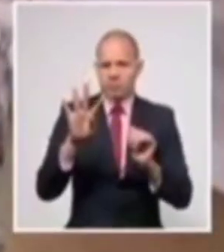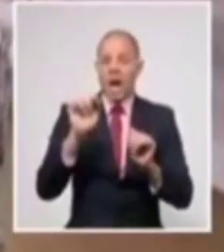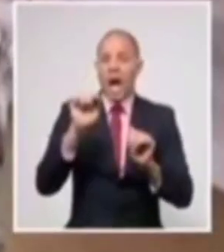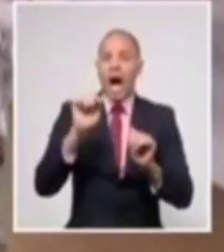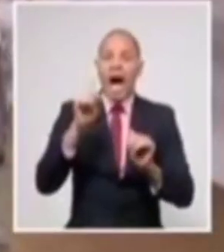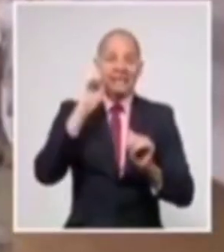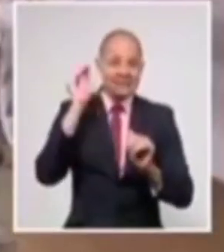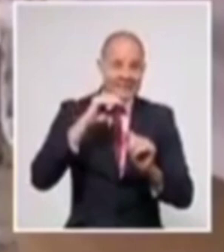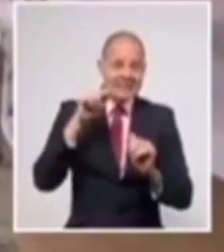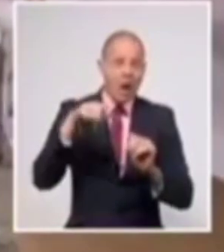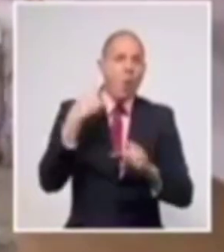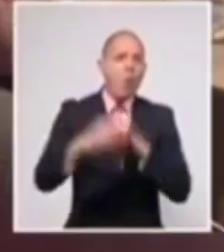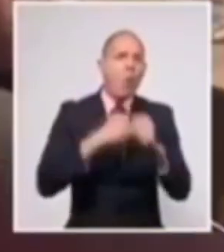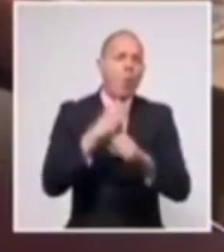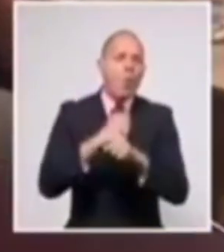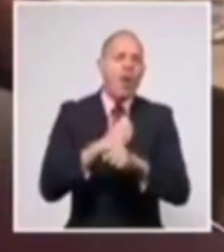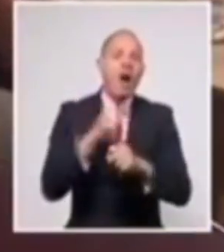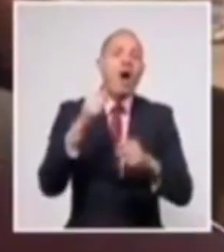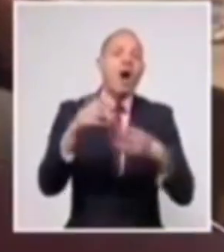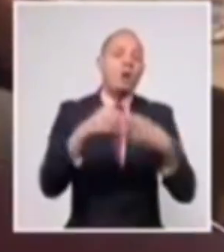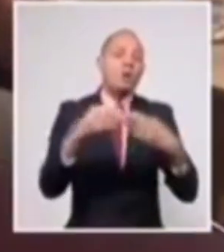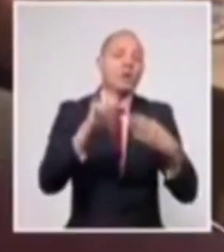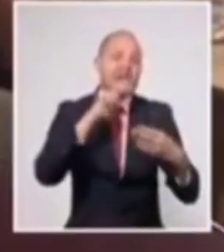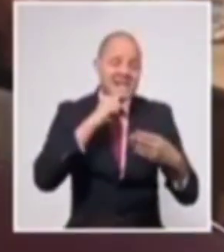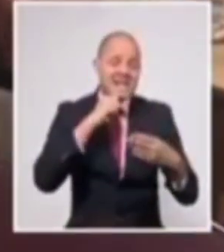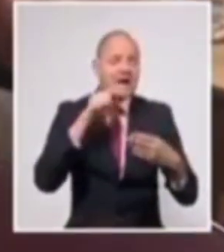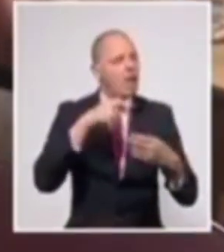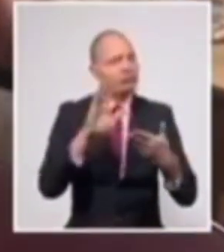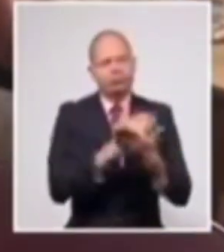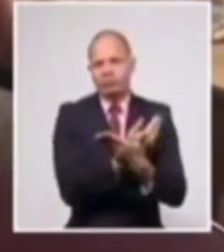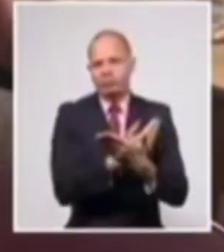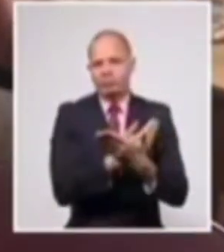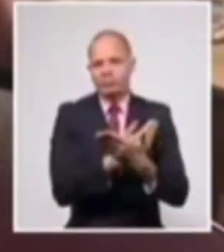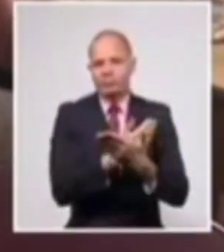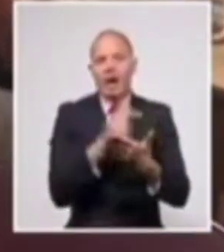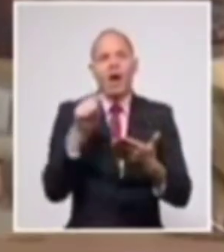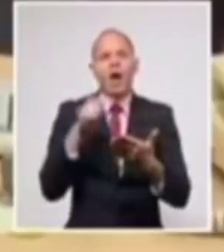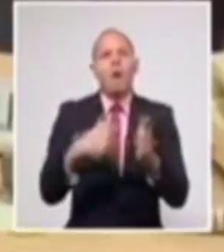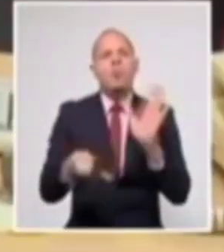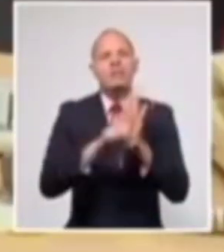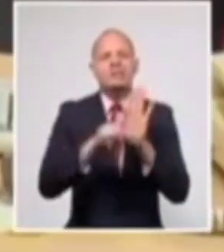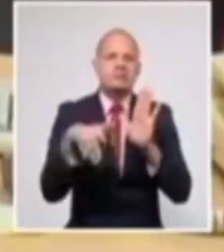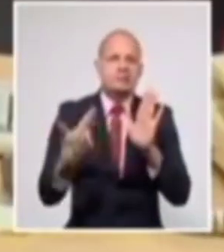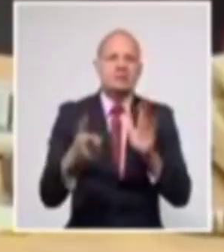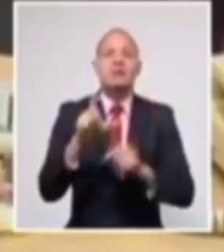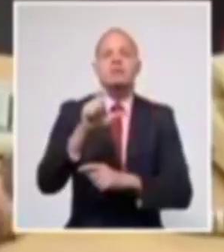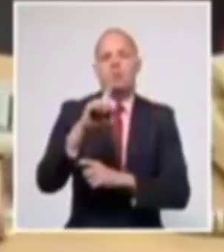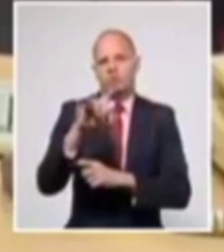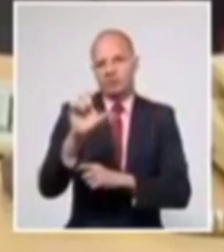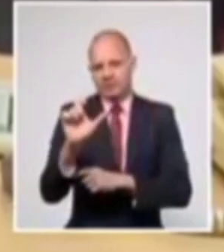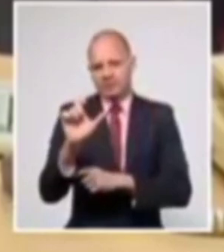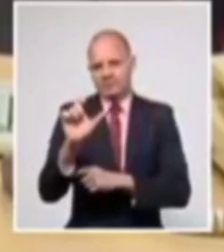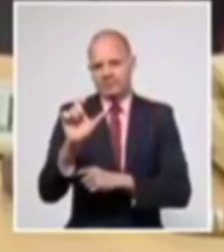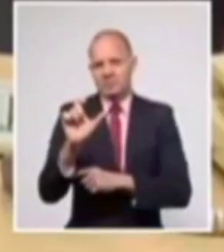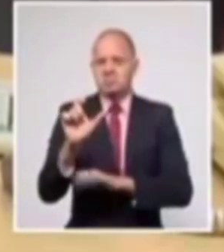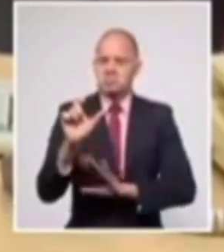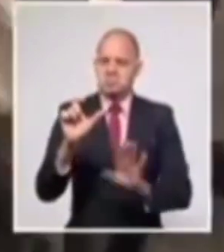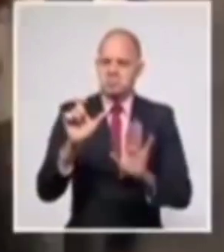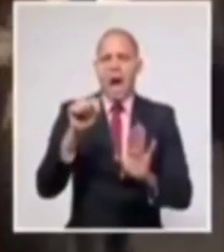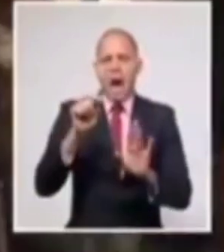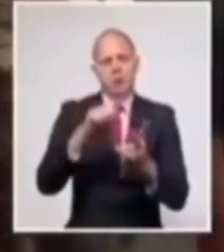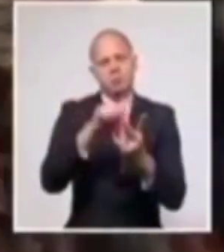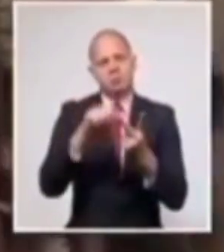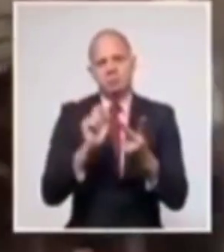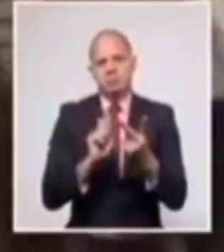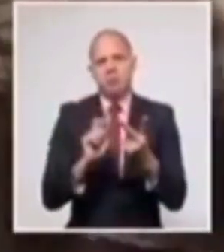pago y se sustituyó por el zeus desde ese momento en la comercialización de productos en el país no existían las dos